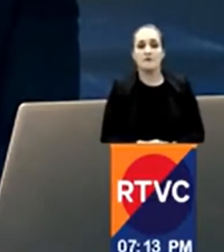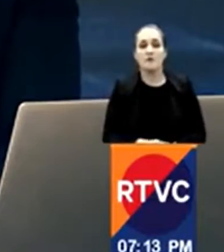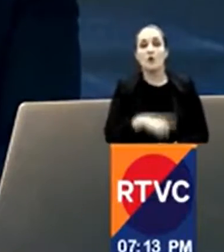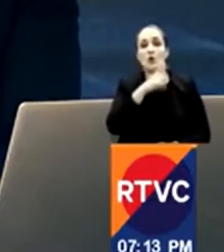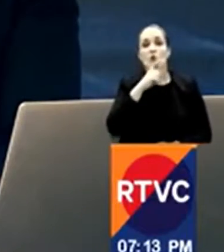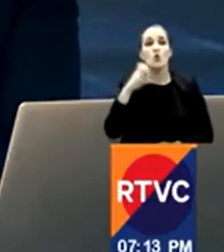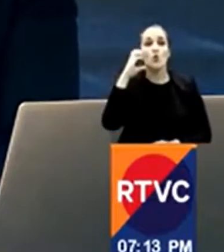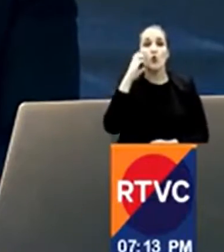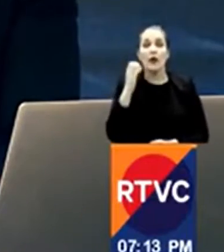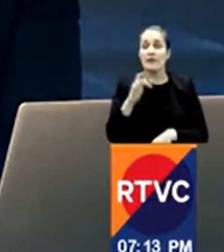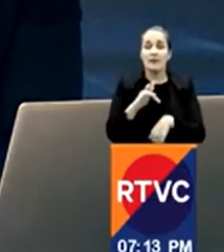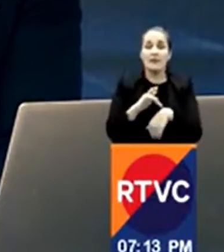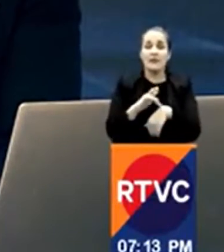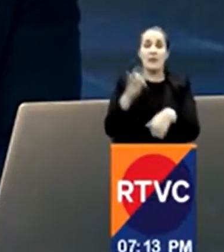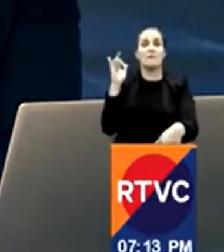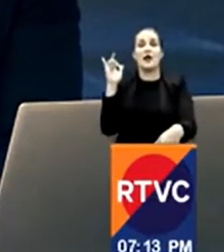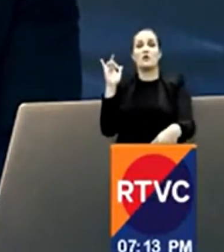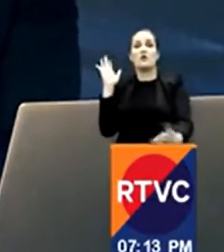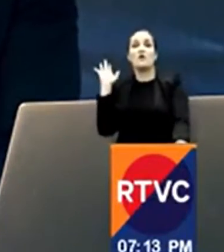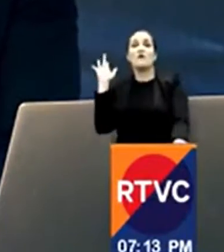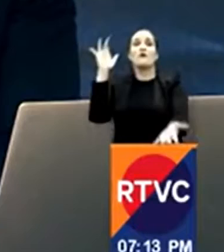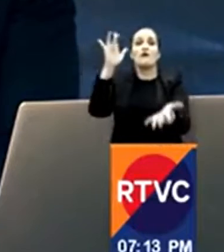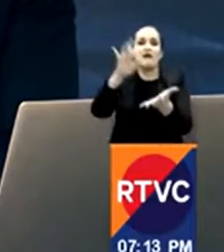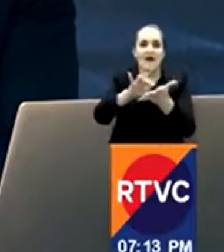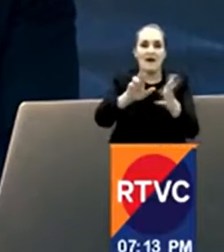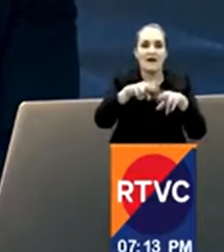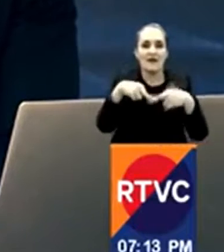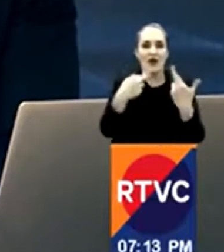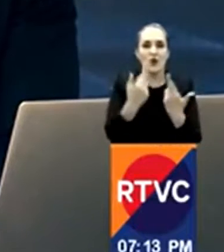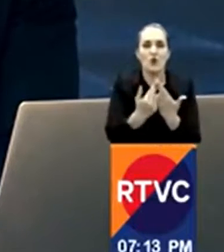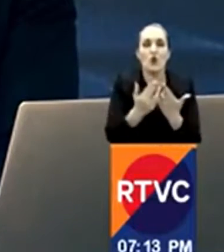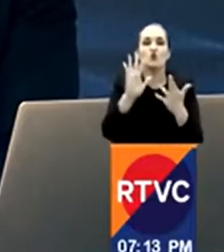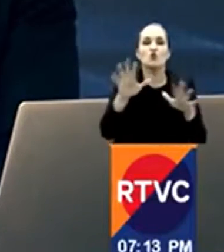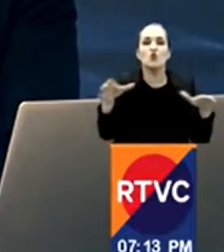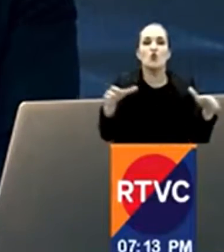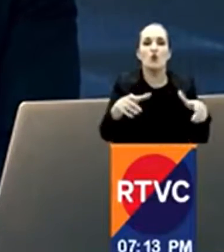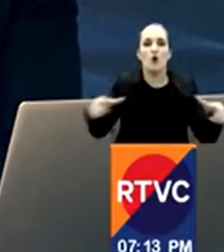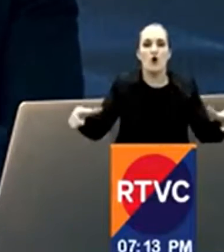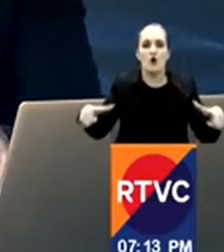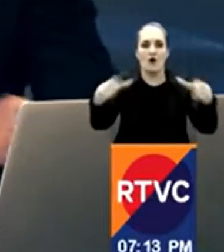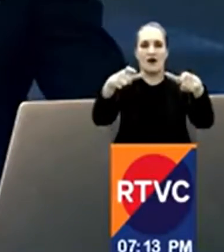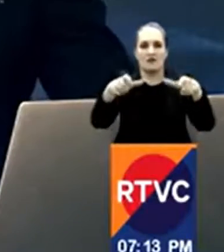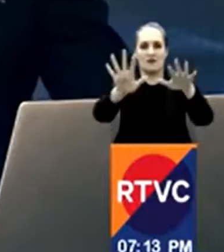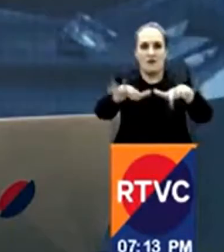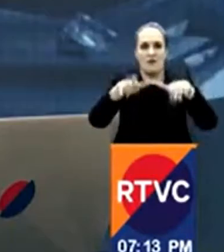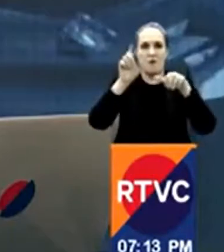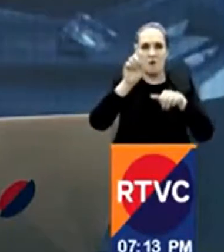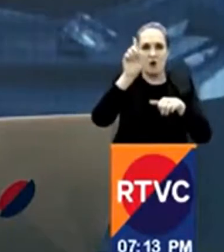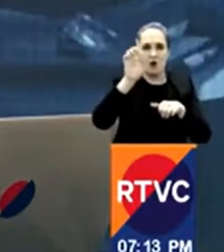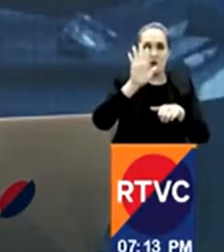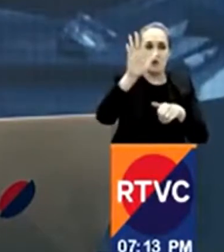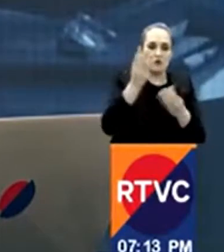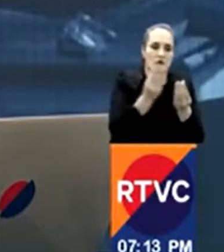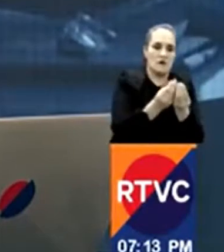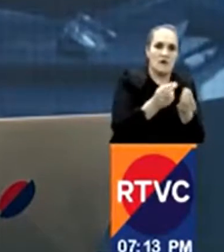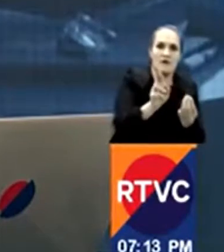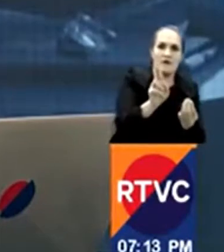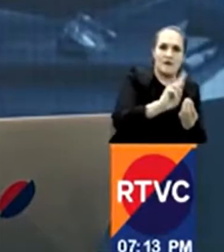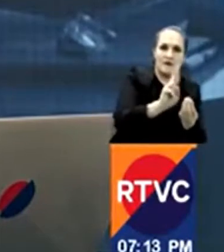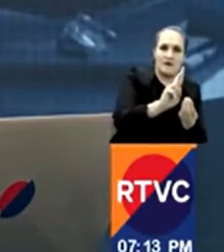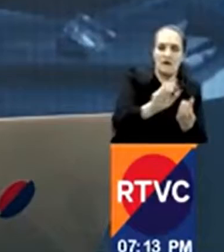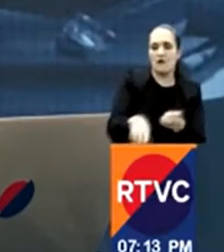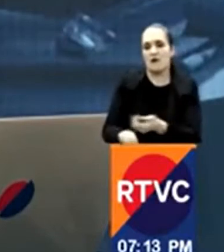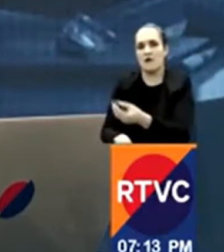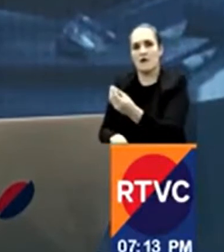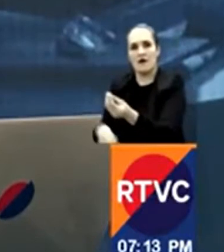inició temprano e incluyó reuniones con congresistas de los dos partidos de Estados Unidos. Volvemos con Luis Javier González. Luis,